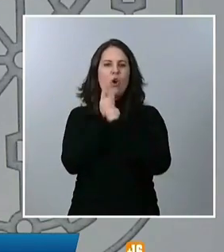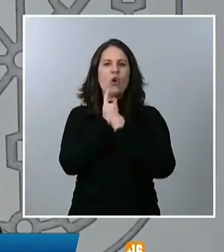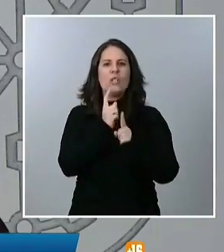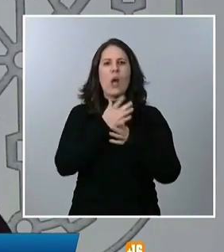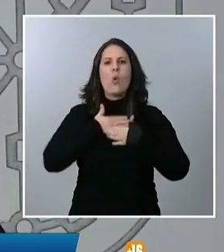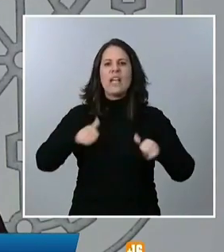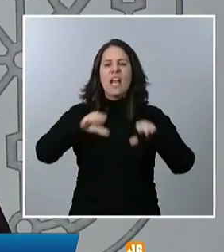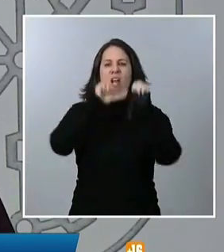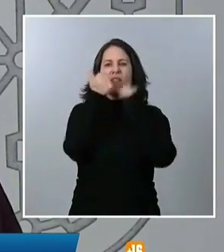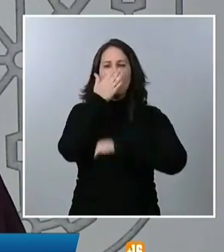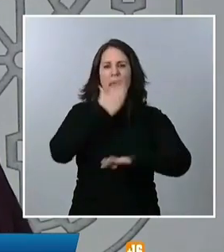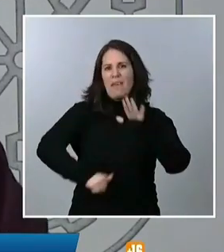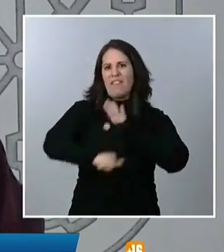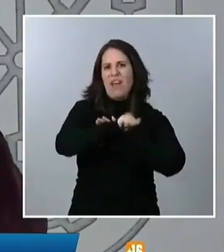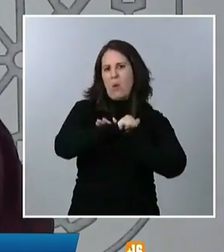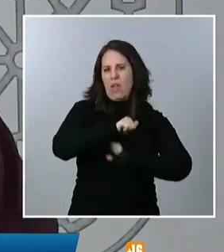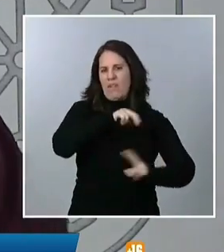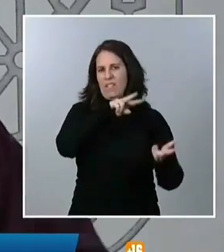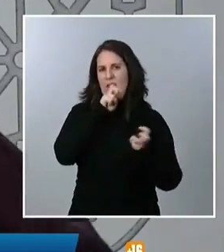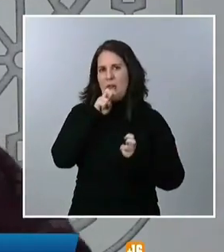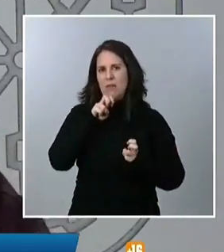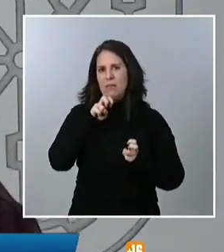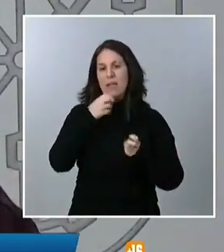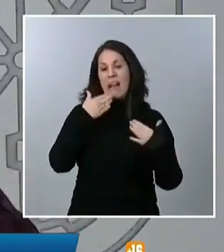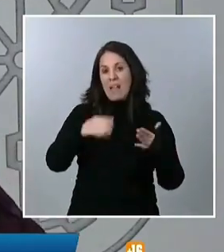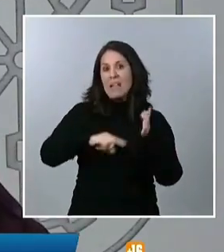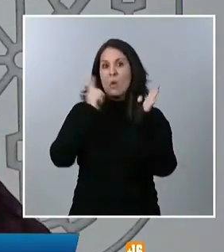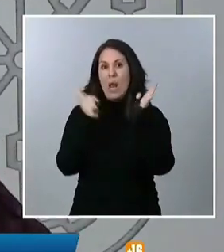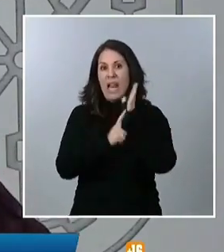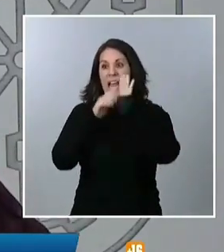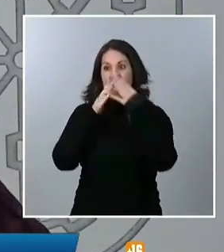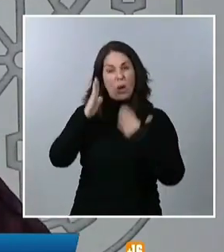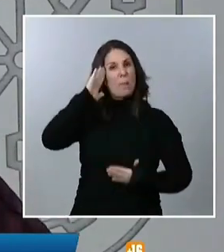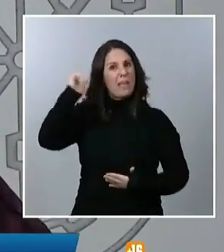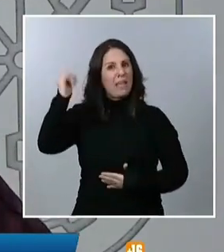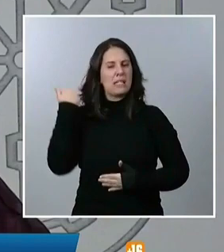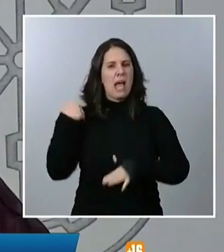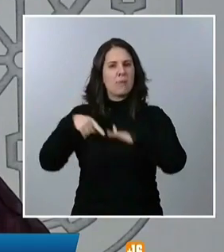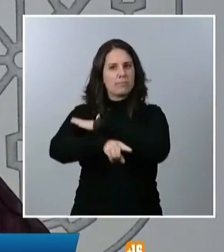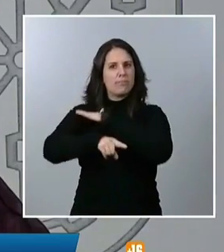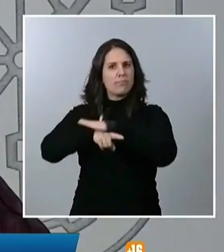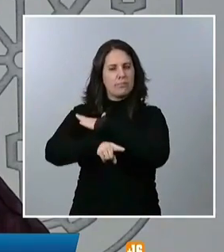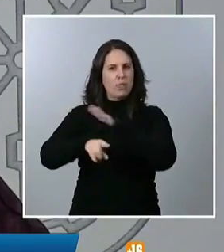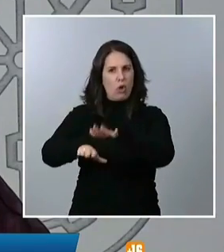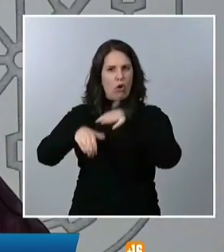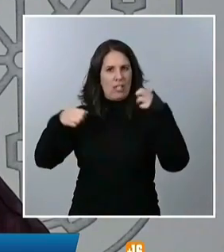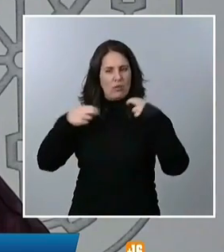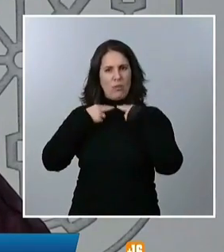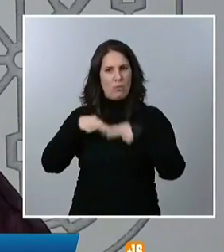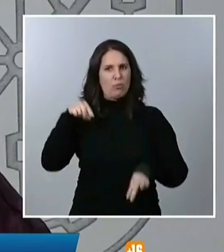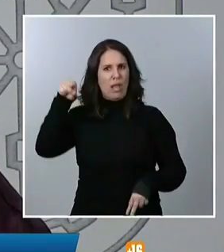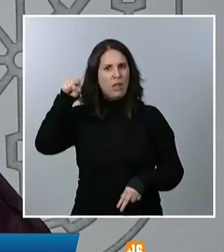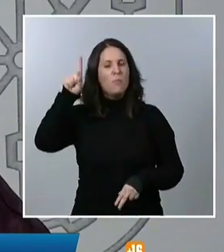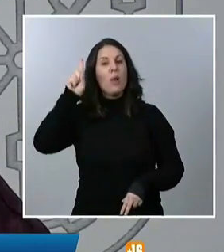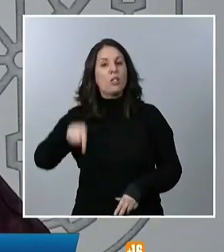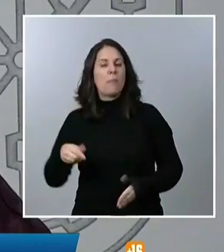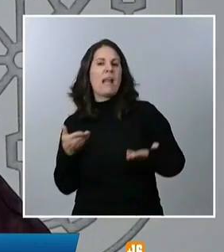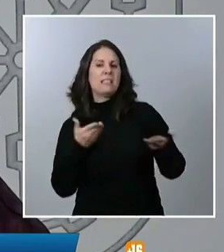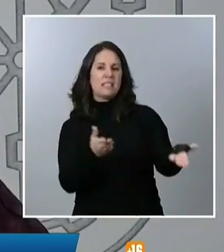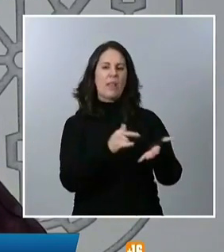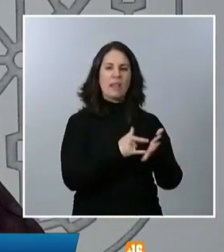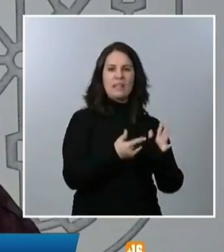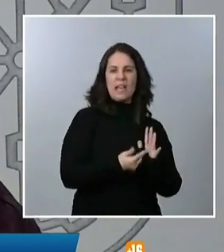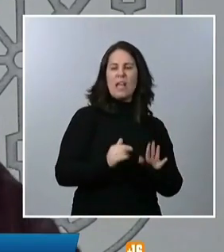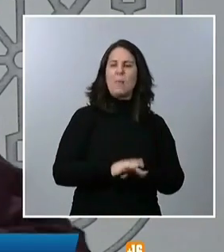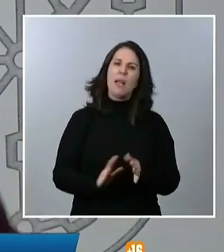fiscal con una ley que está tramitándose ya en el Congreso de los Diputados, pero también dando asistencia técnica a todas aquellas